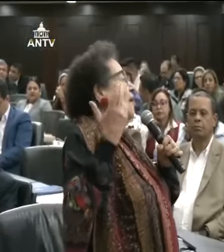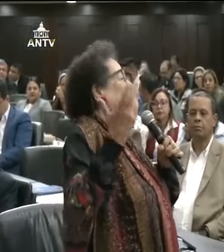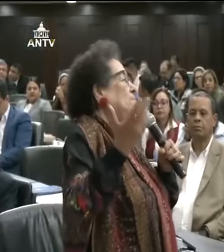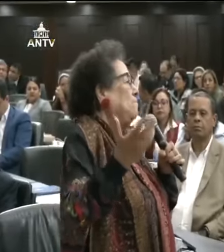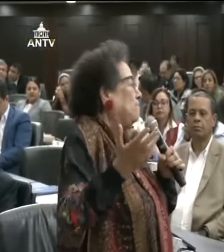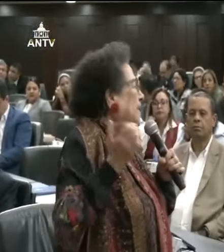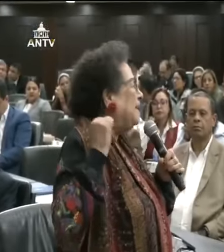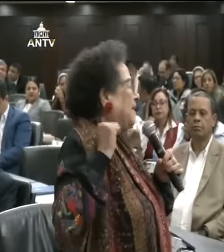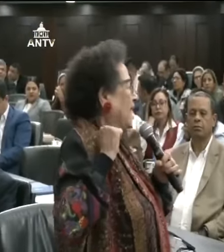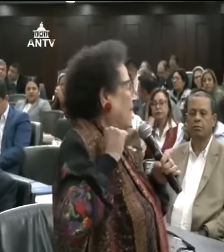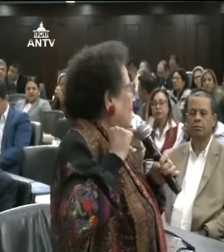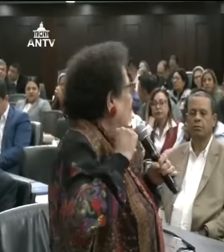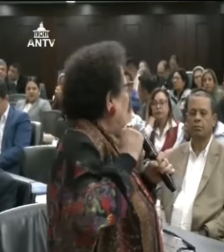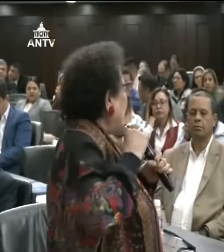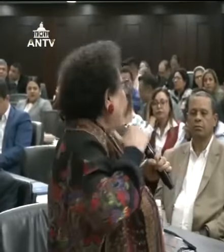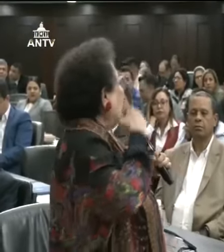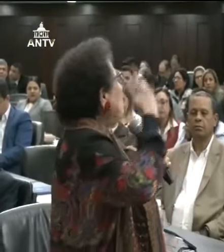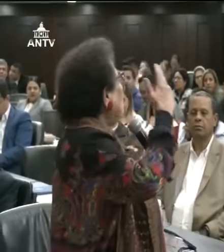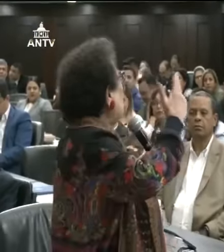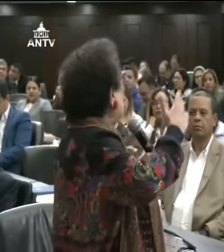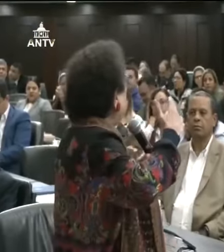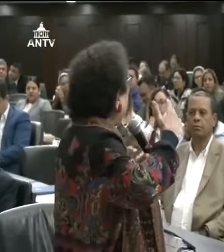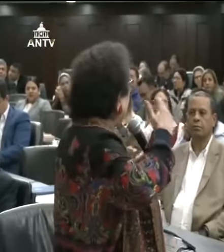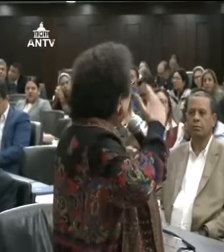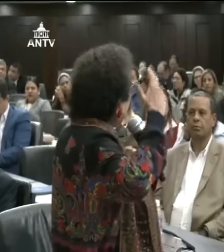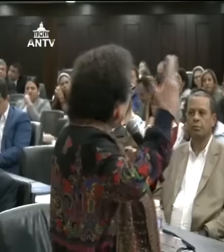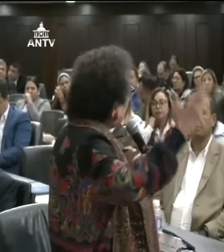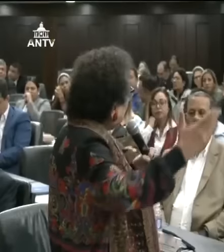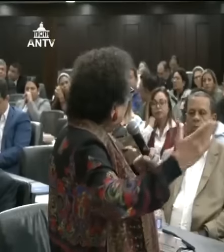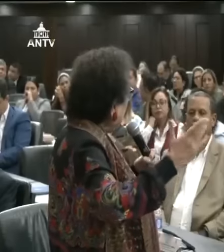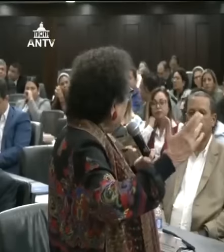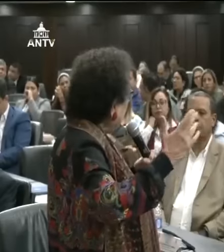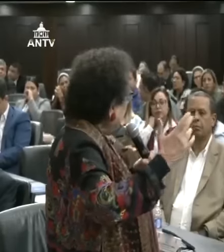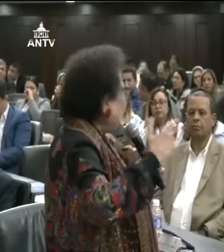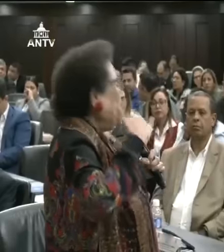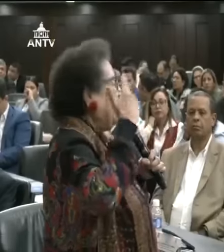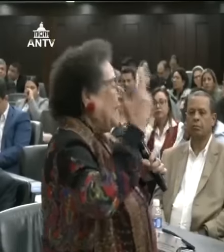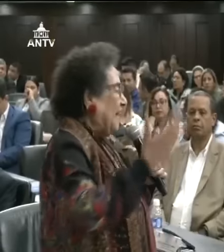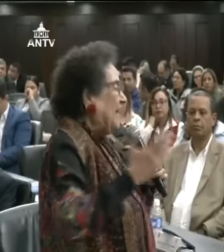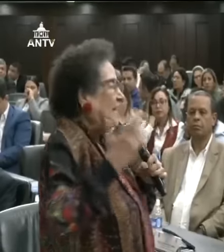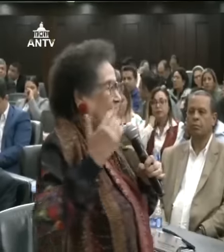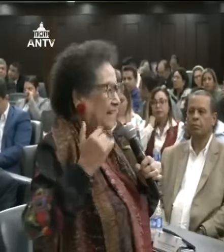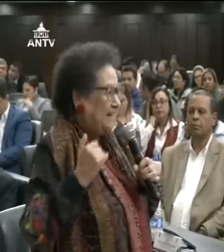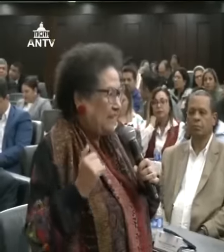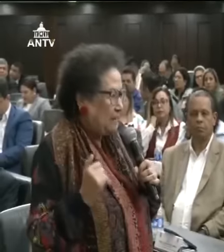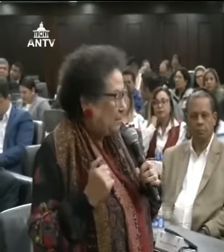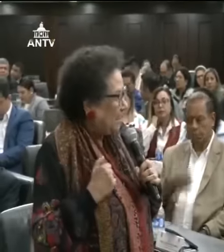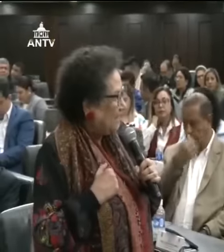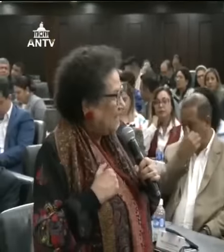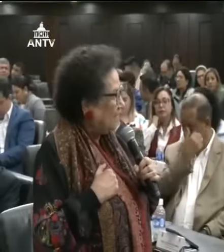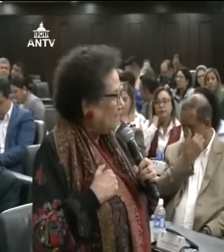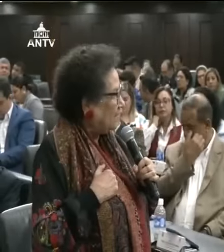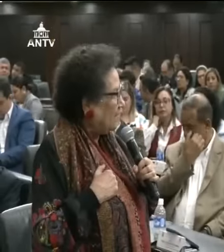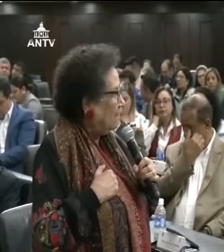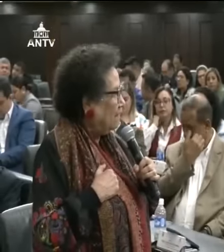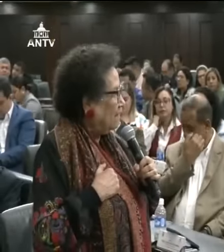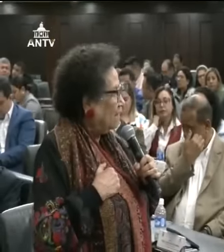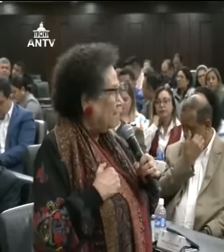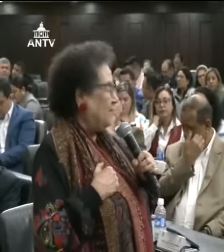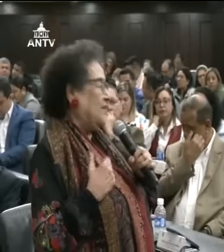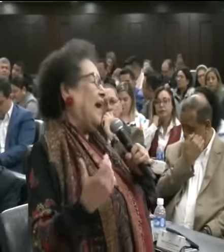con envidia las mujeres que estuvieron en la